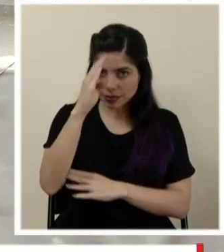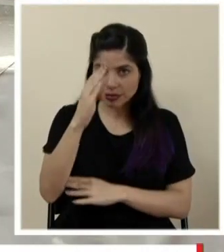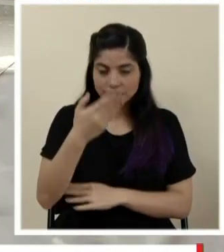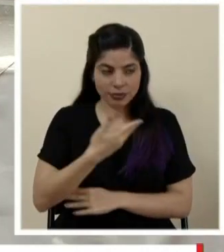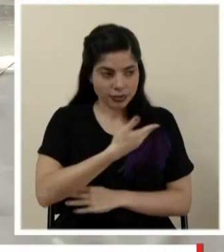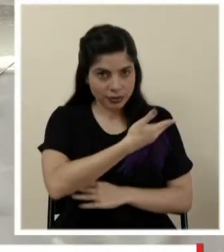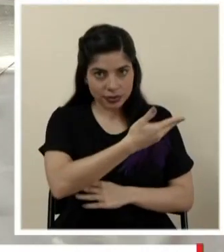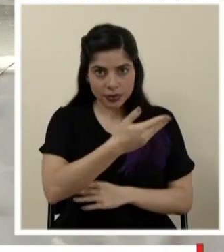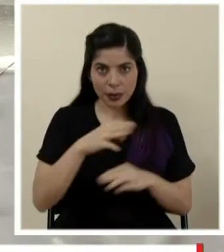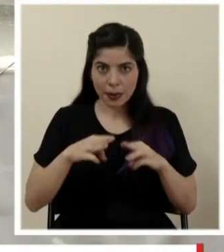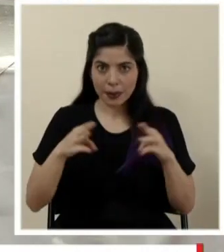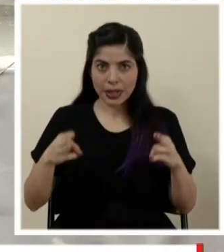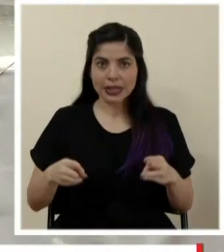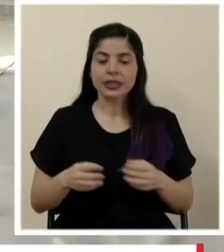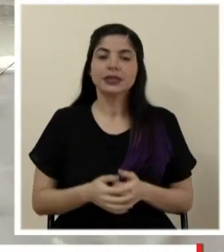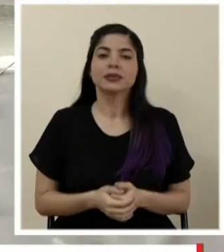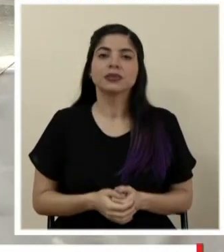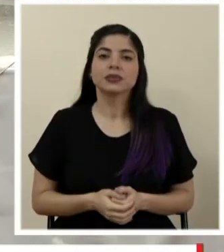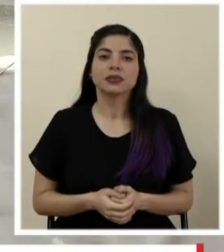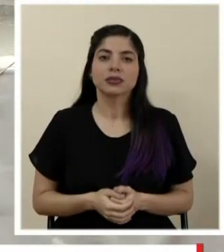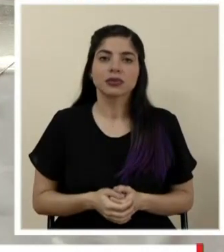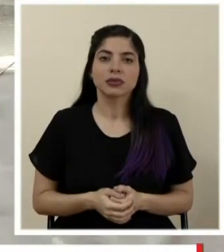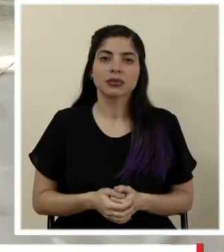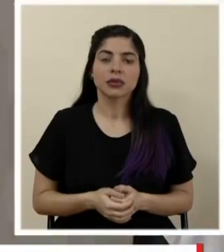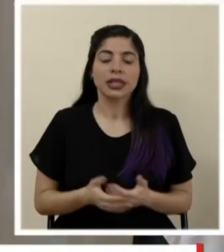los miembros de esta mesa.